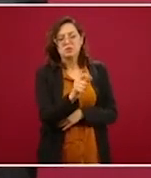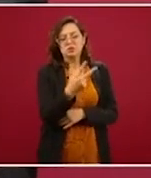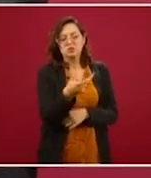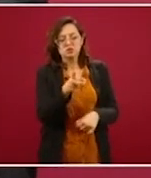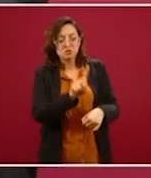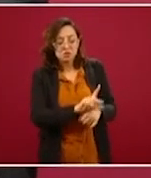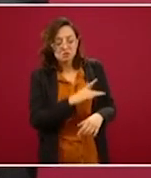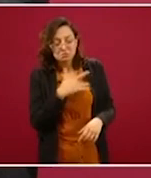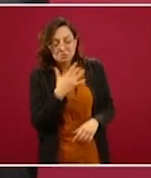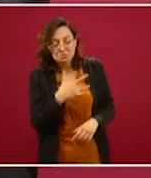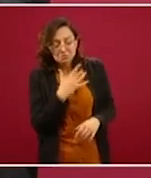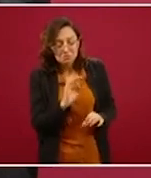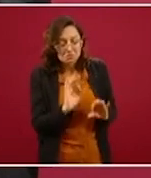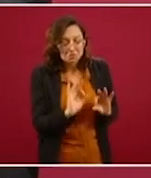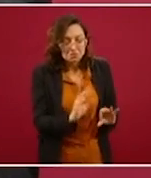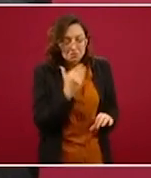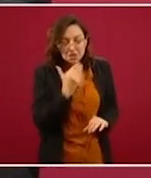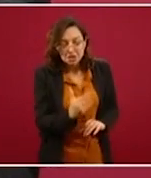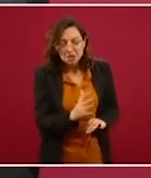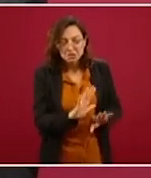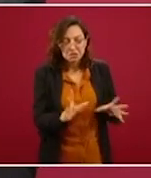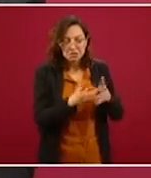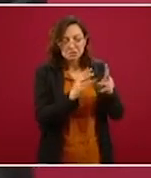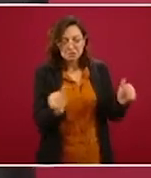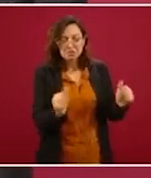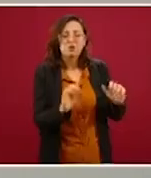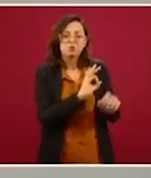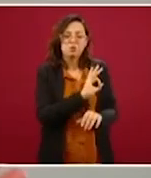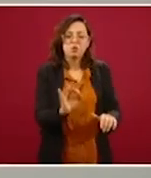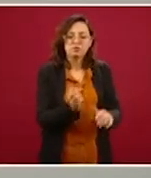levanta. Esta es una segunda